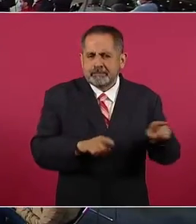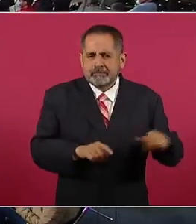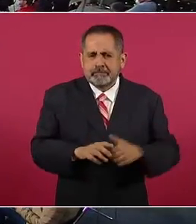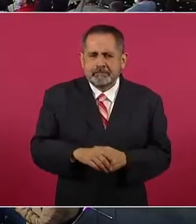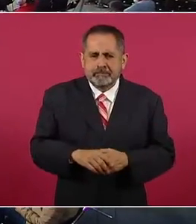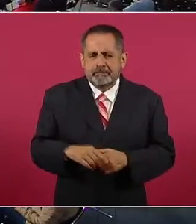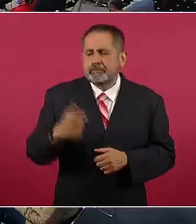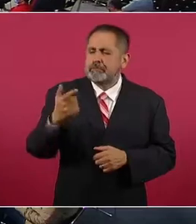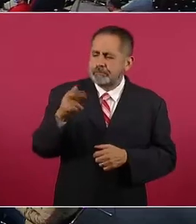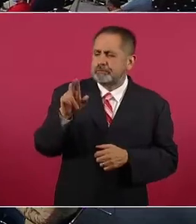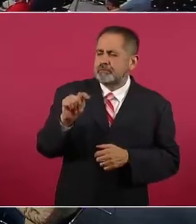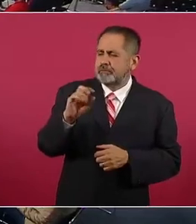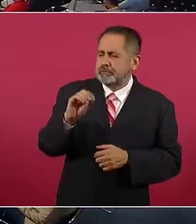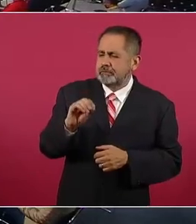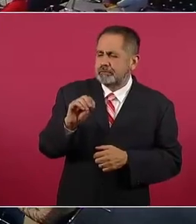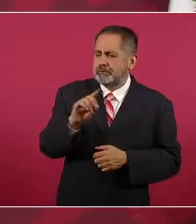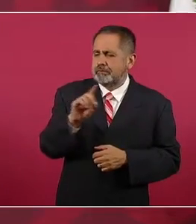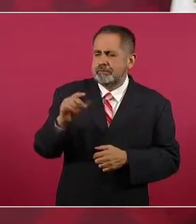Gustavo de Hoyos,